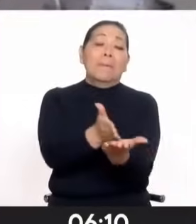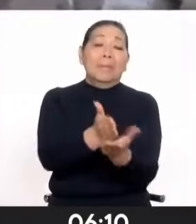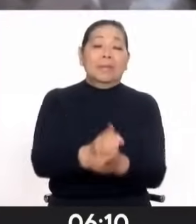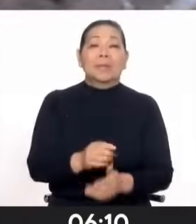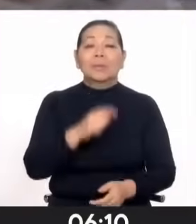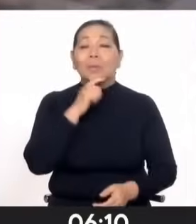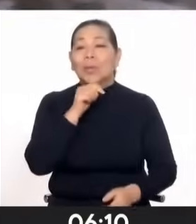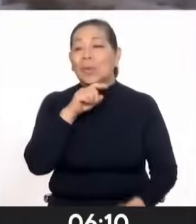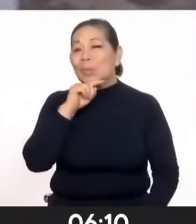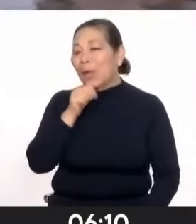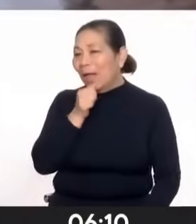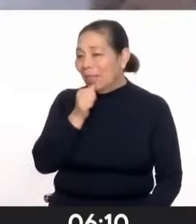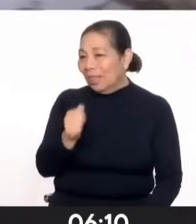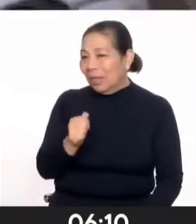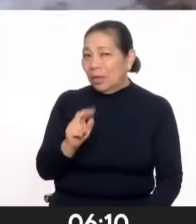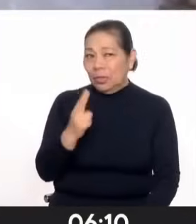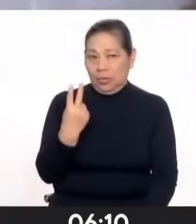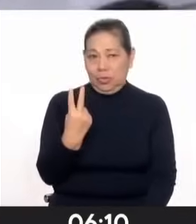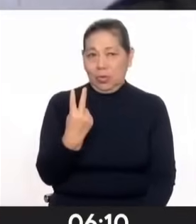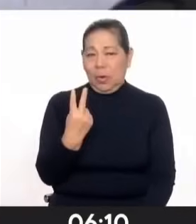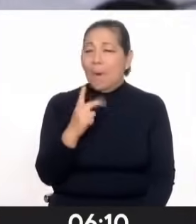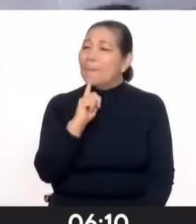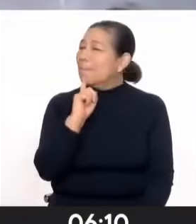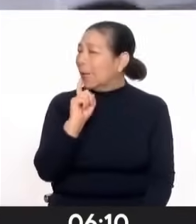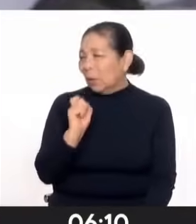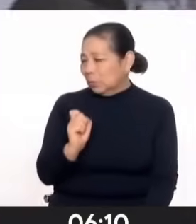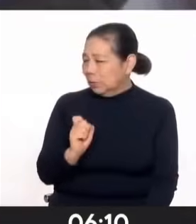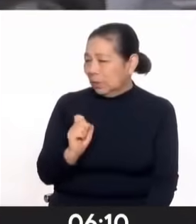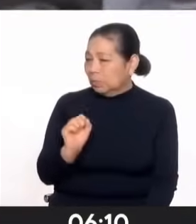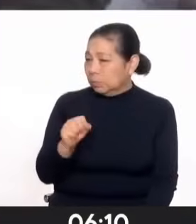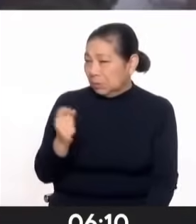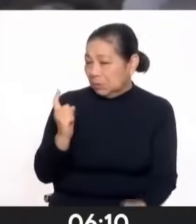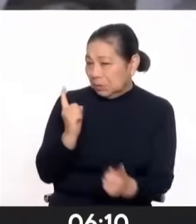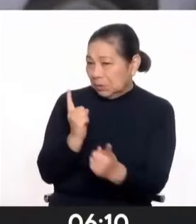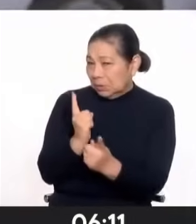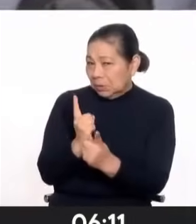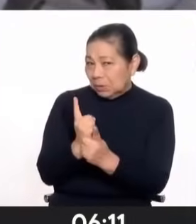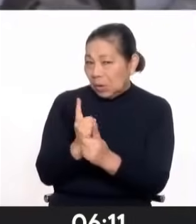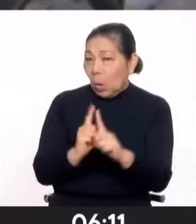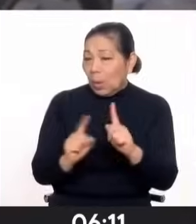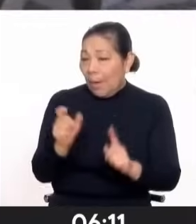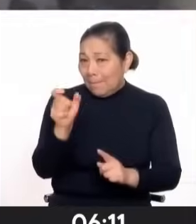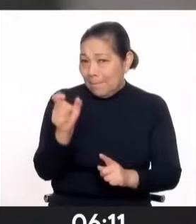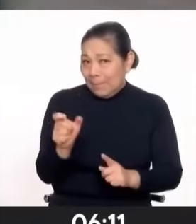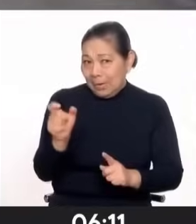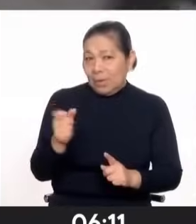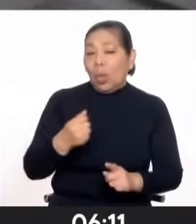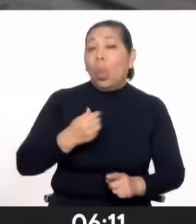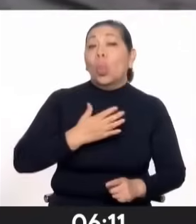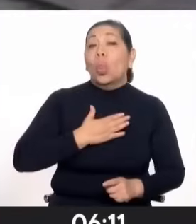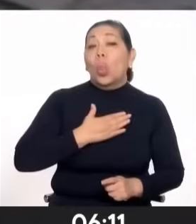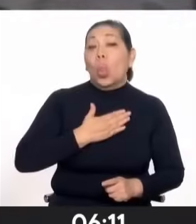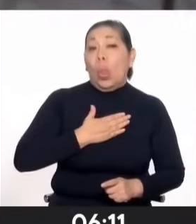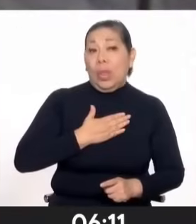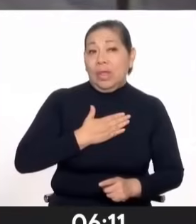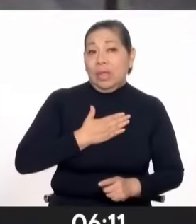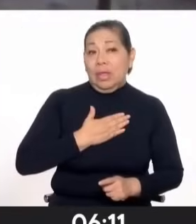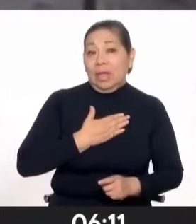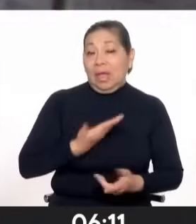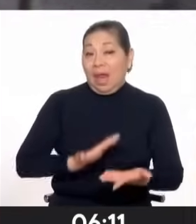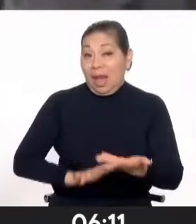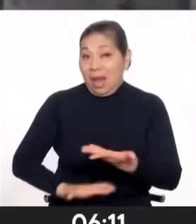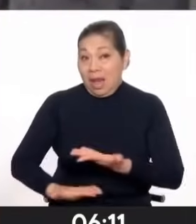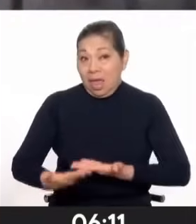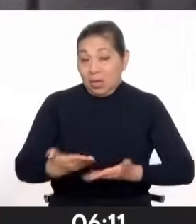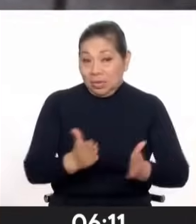Fernanda. Sí, Américo, dos consultas. ¿Podrías acercarte a alguna persona que sea dueña de alguno de estos negocios